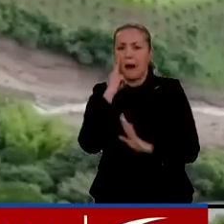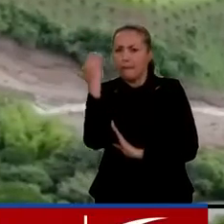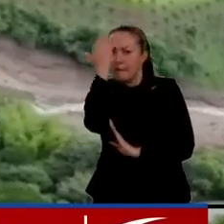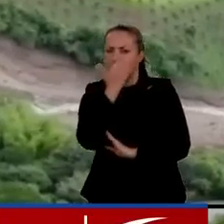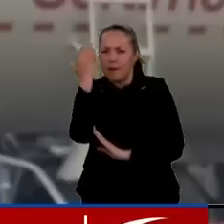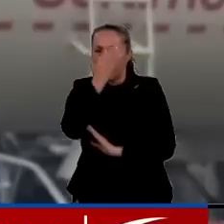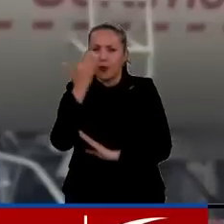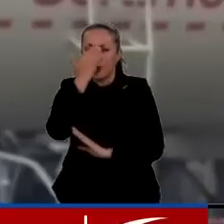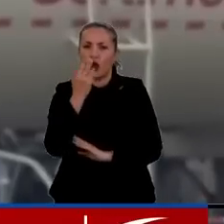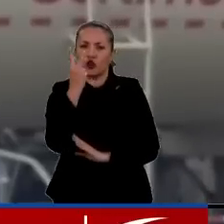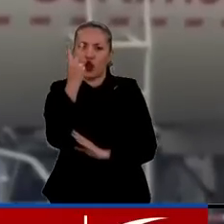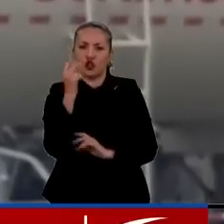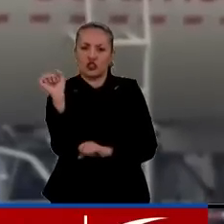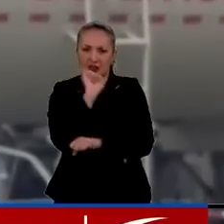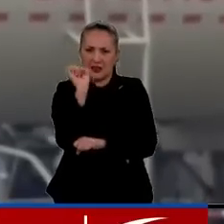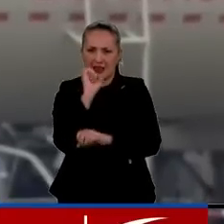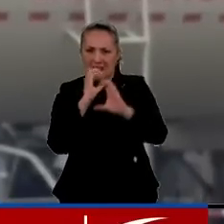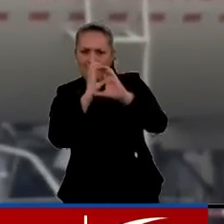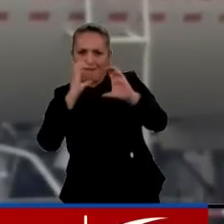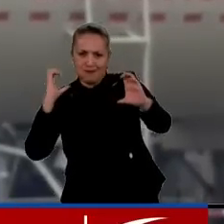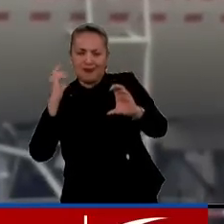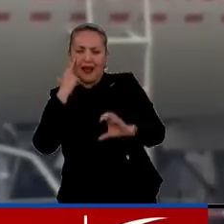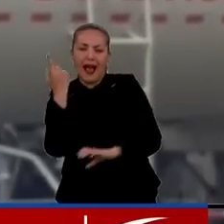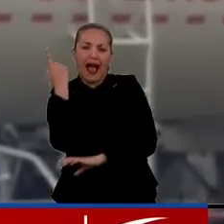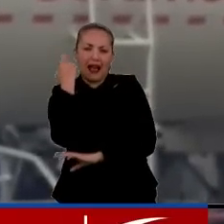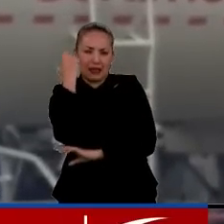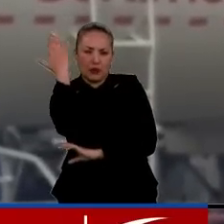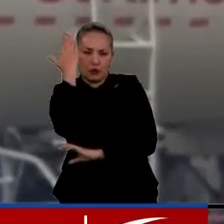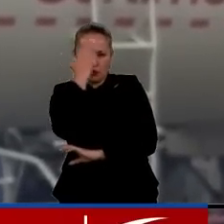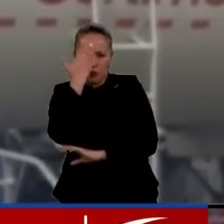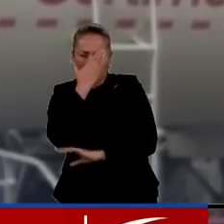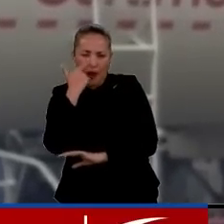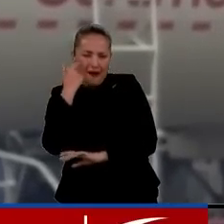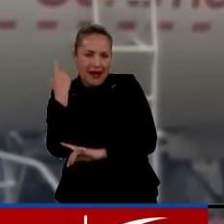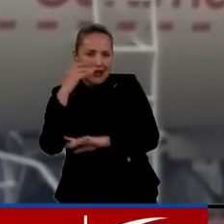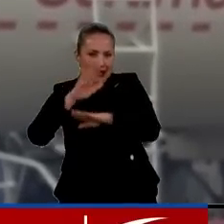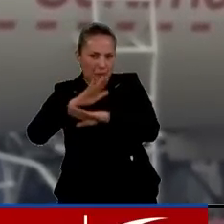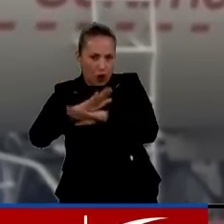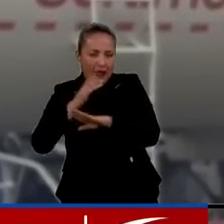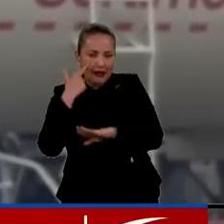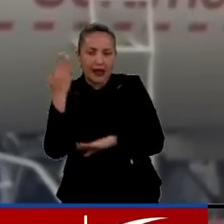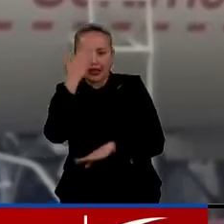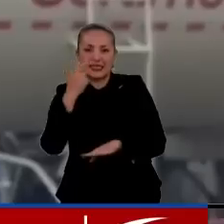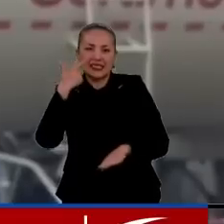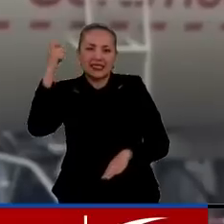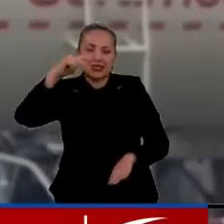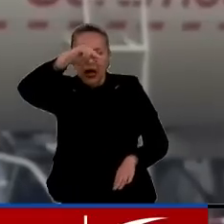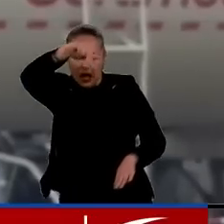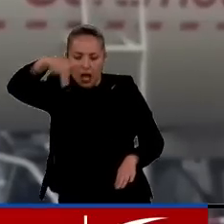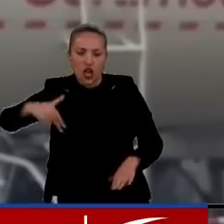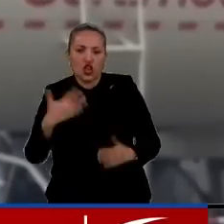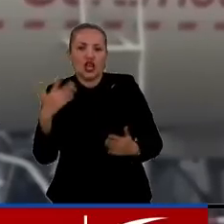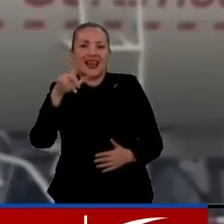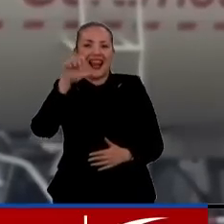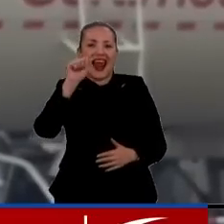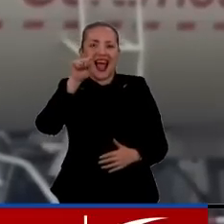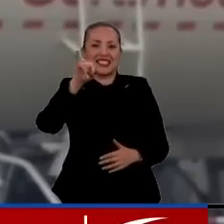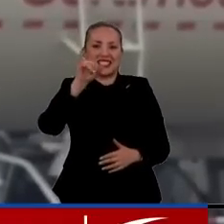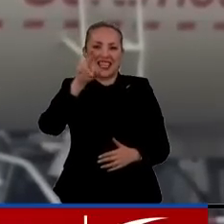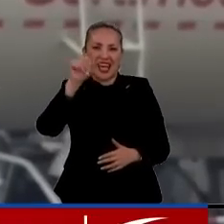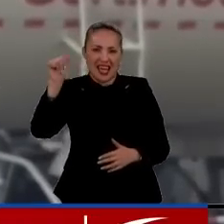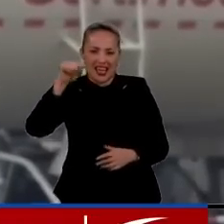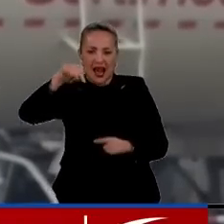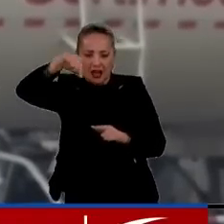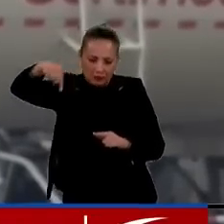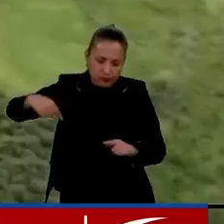dos vehículos el día de ayer en la tarde para pasarlo del sitio de Rosas por la sierra al